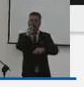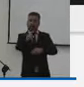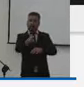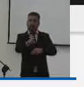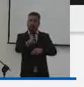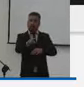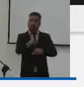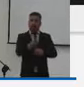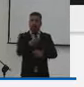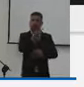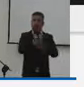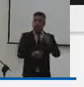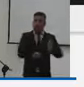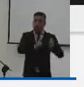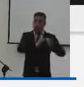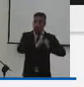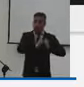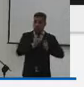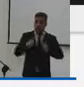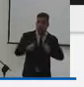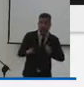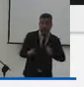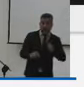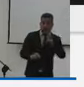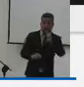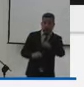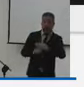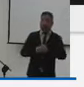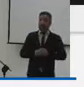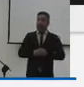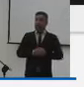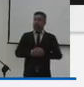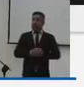pregunta no es duplicidad de funciones muchas gracias